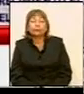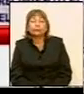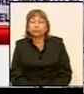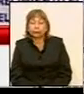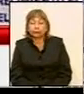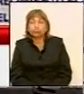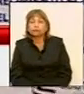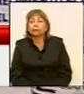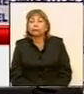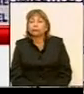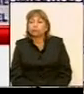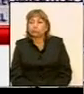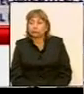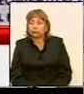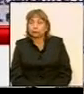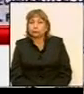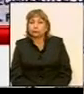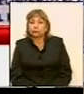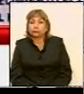favor.